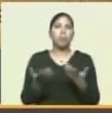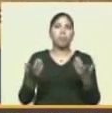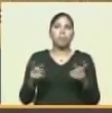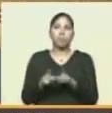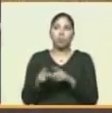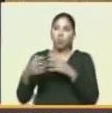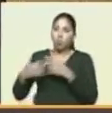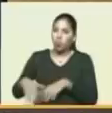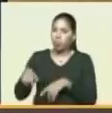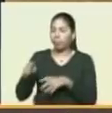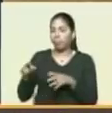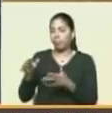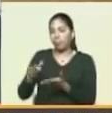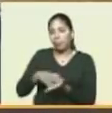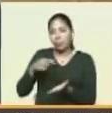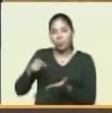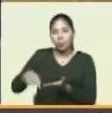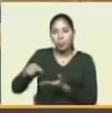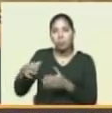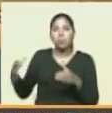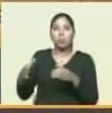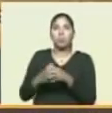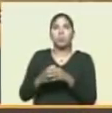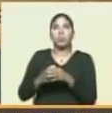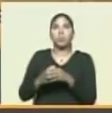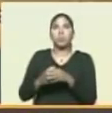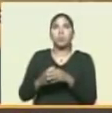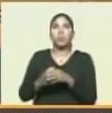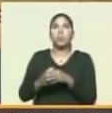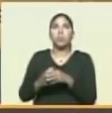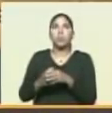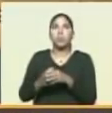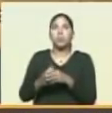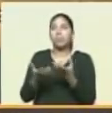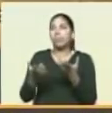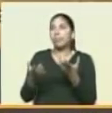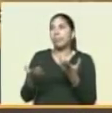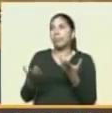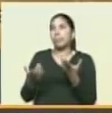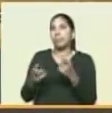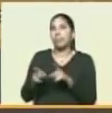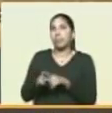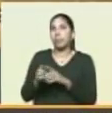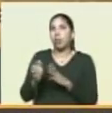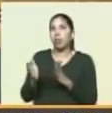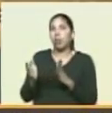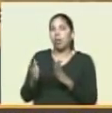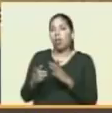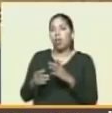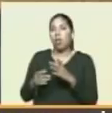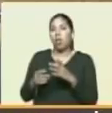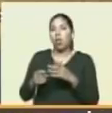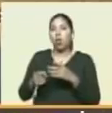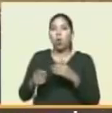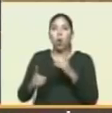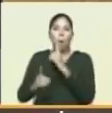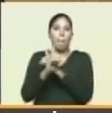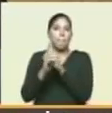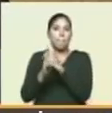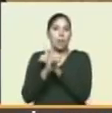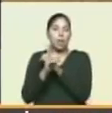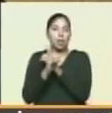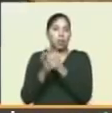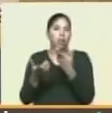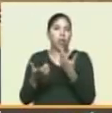una corporación elitesca y neoliberal que va a competir con las manos